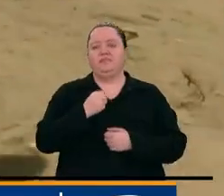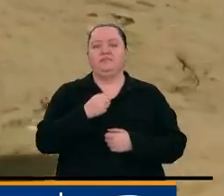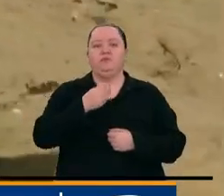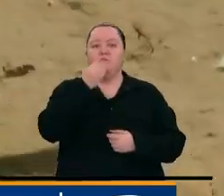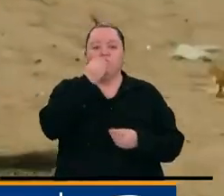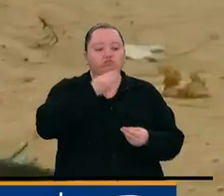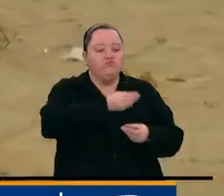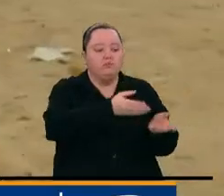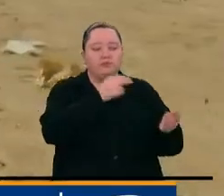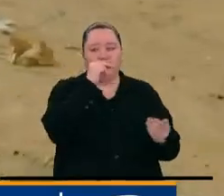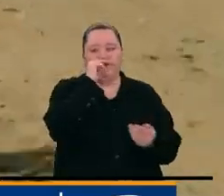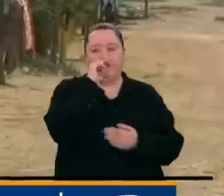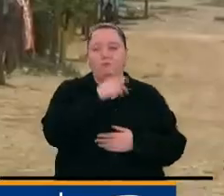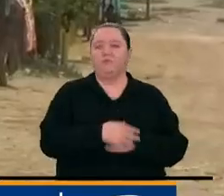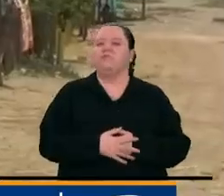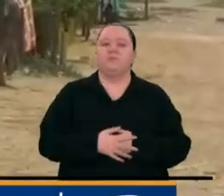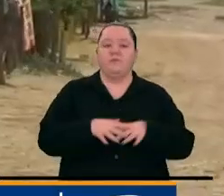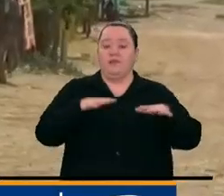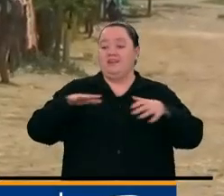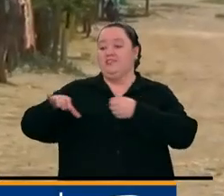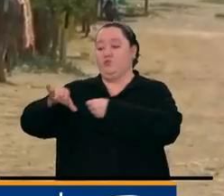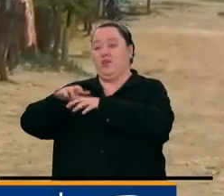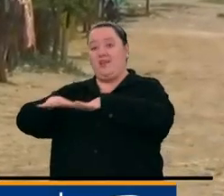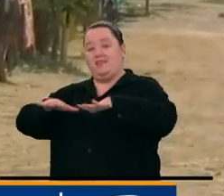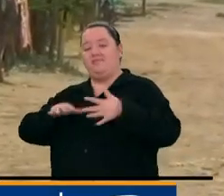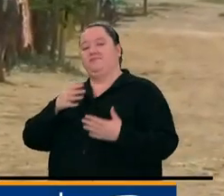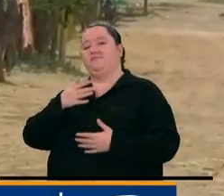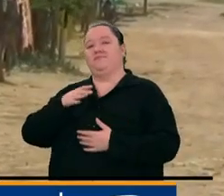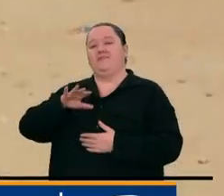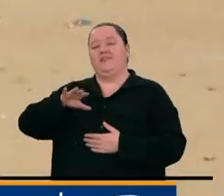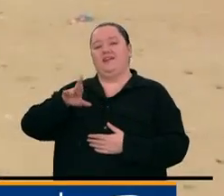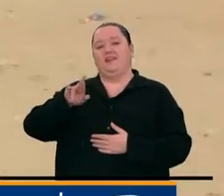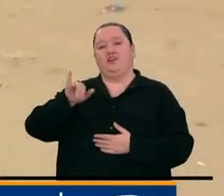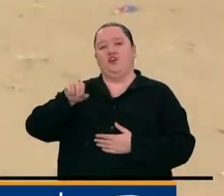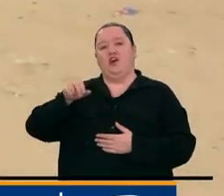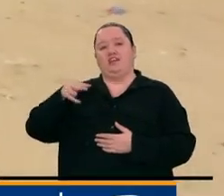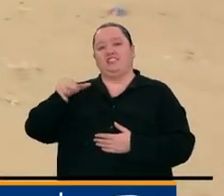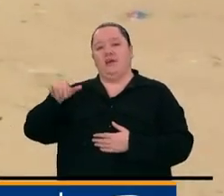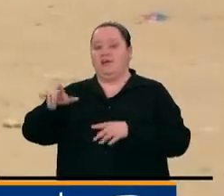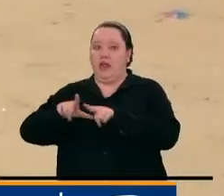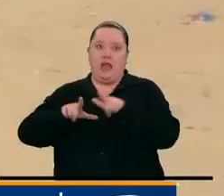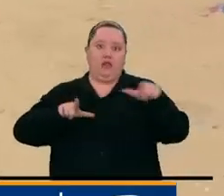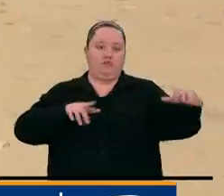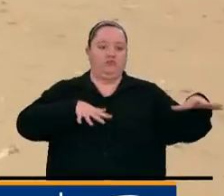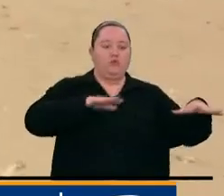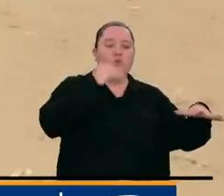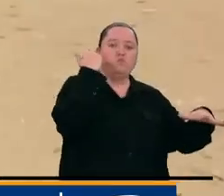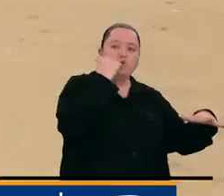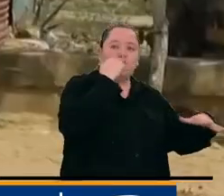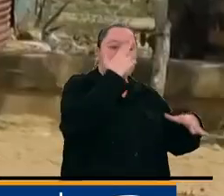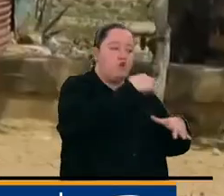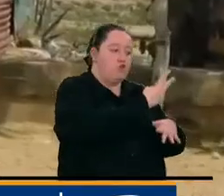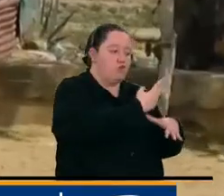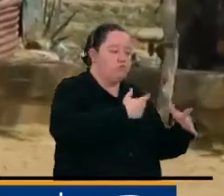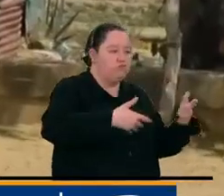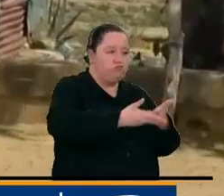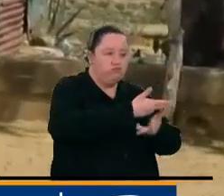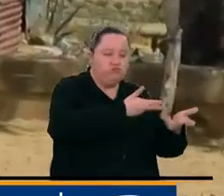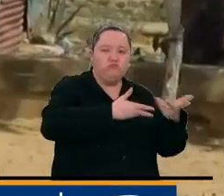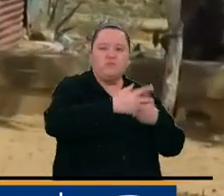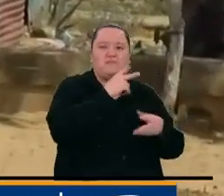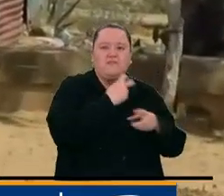alimentos para los niños. Apartados del casco urbano de Riohacha, encontramos a una mujer que intenta sobrevivir junto a sus dos hijos en medio de